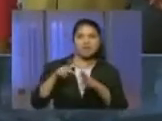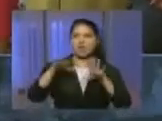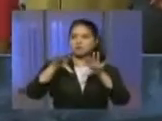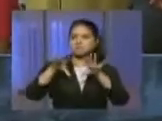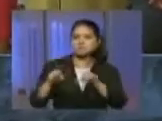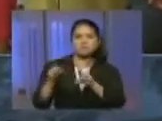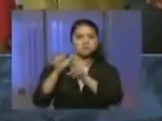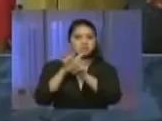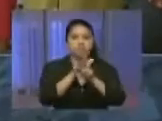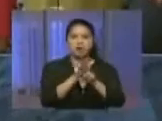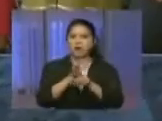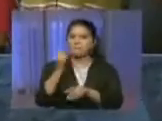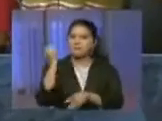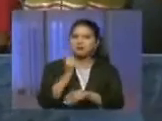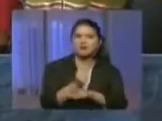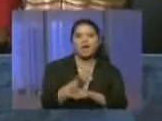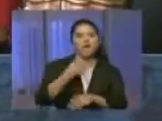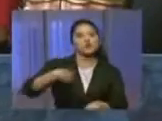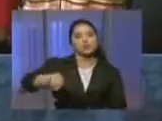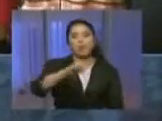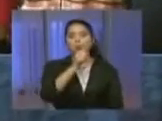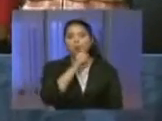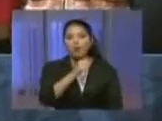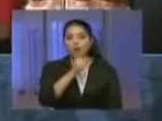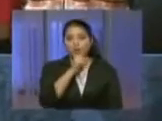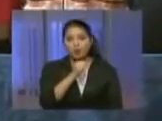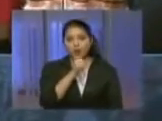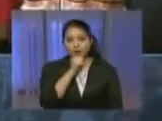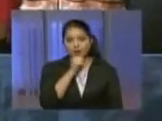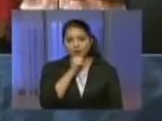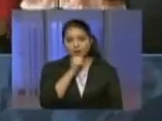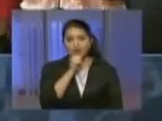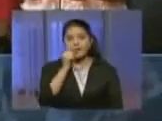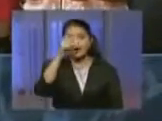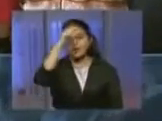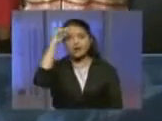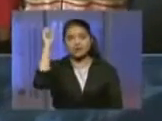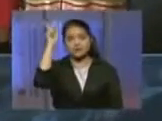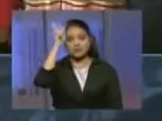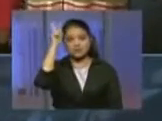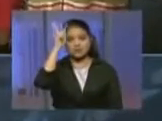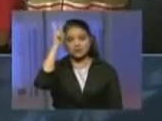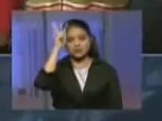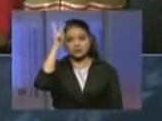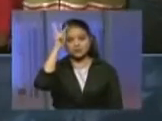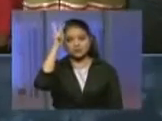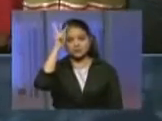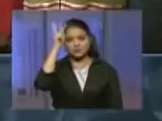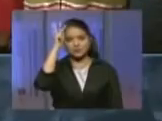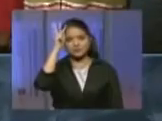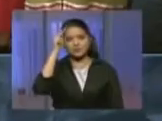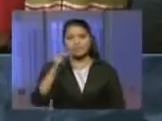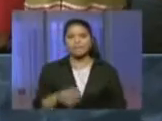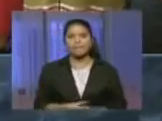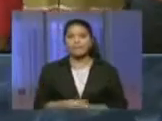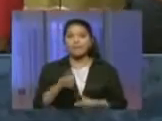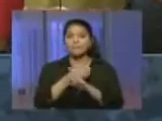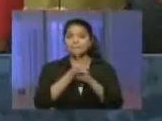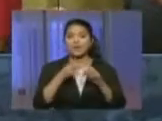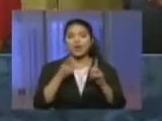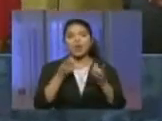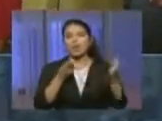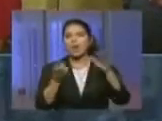asesinar a nuestros abuelos y abuelas indios e indias y el holocausto